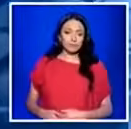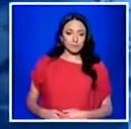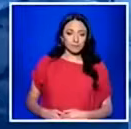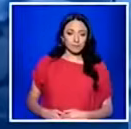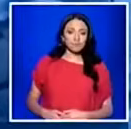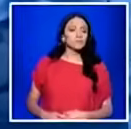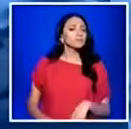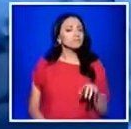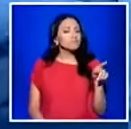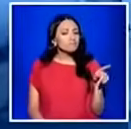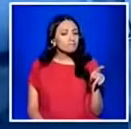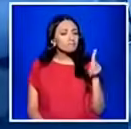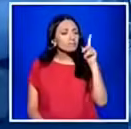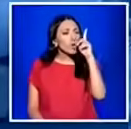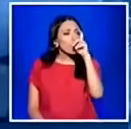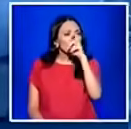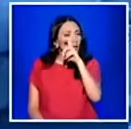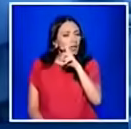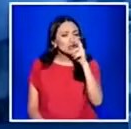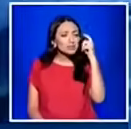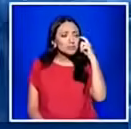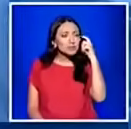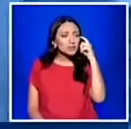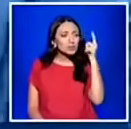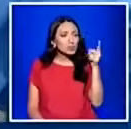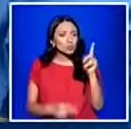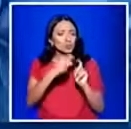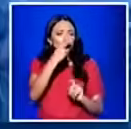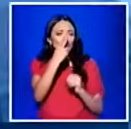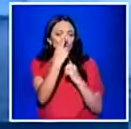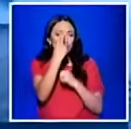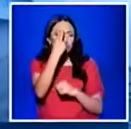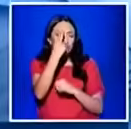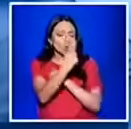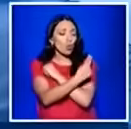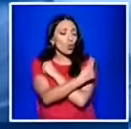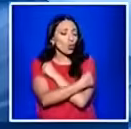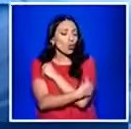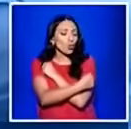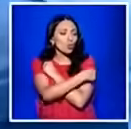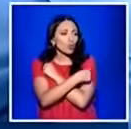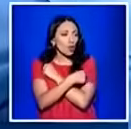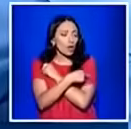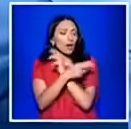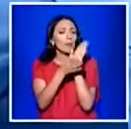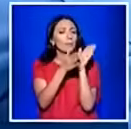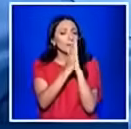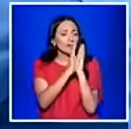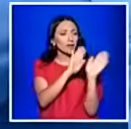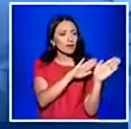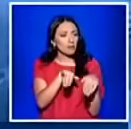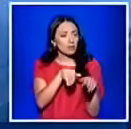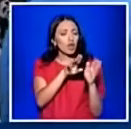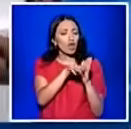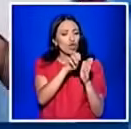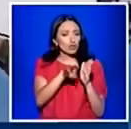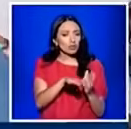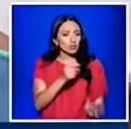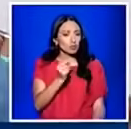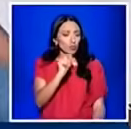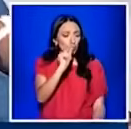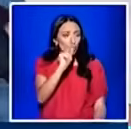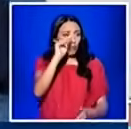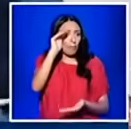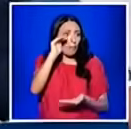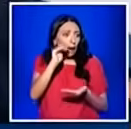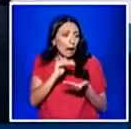se ha tenido complicaciones, ¿no?, por parte de la Cruz Roja. Por eso también el llamado a que la ciudadanía pues venga a donar, porque tal vez